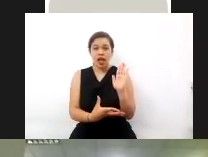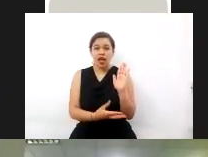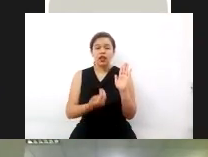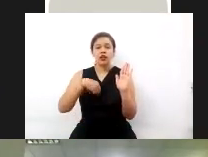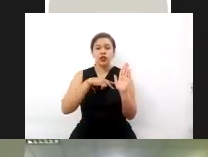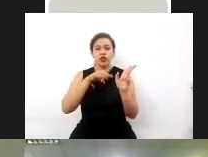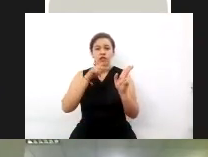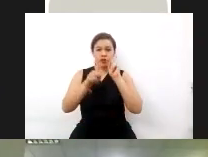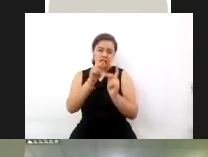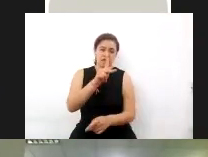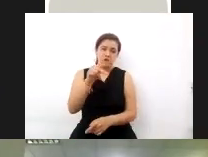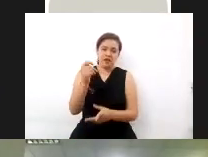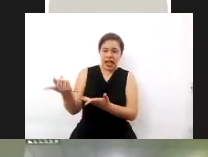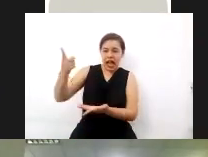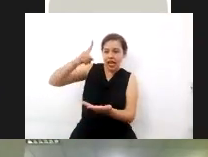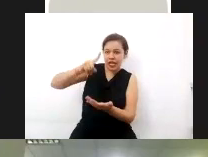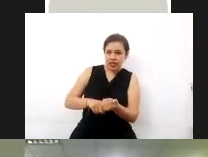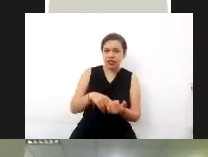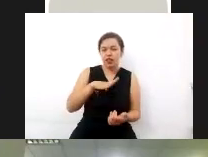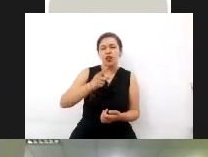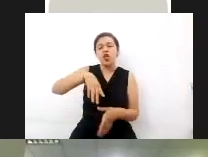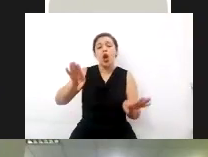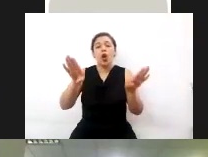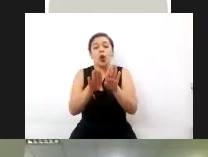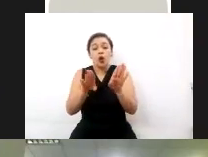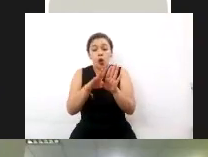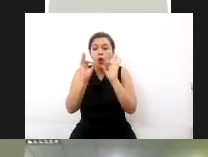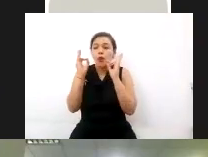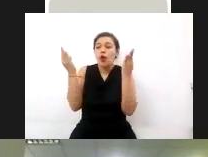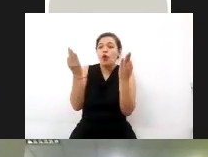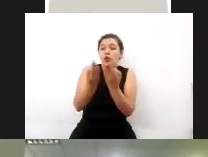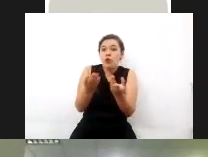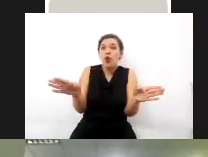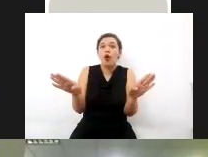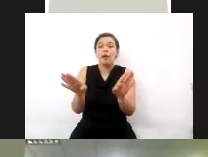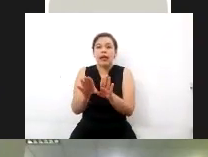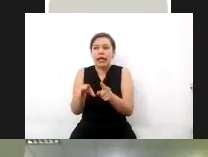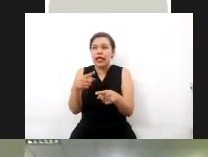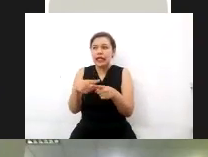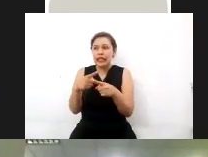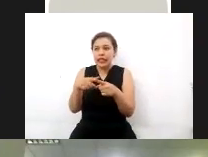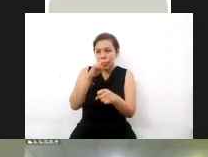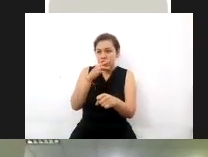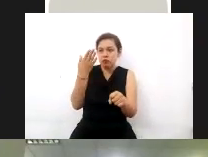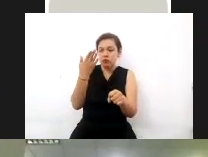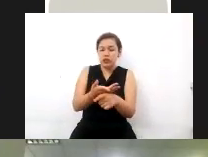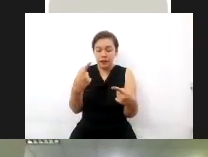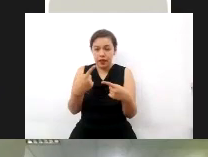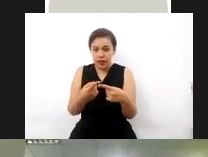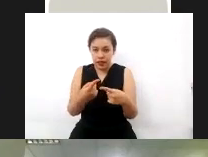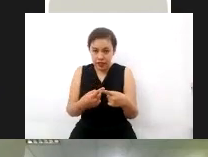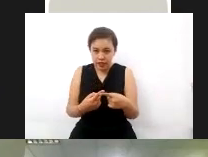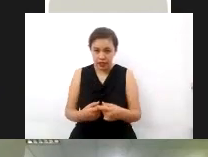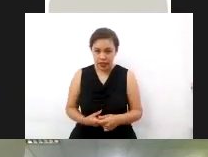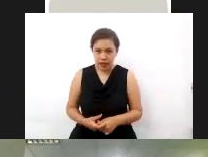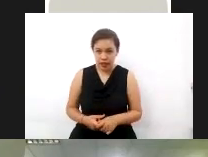esta presentación. Cómo lo van a hacer, por qué lo van a hacer, quiénes van a ser las personas involucradas. Y bueno, esto